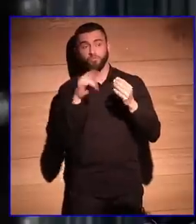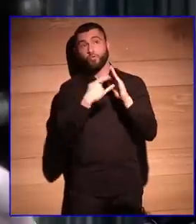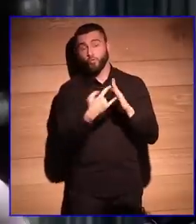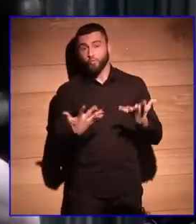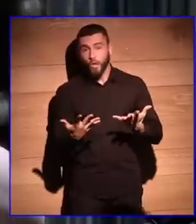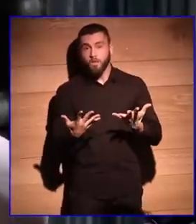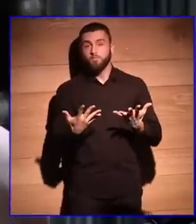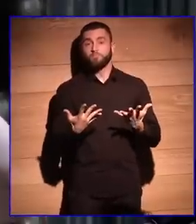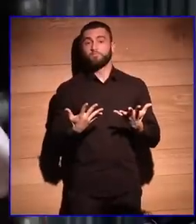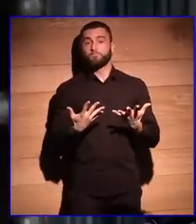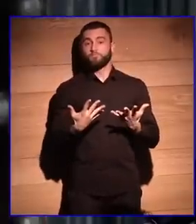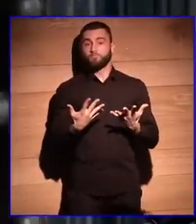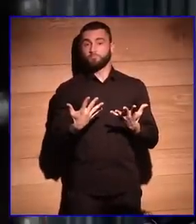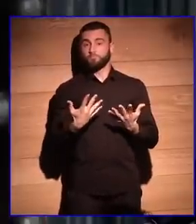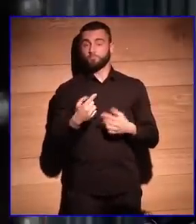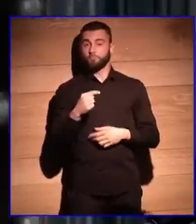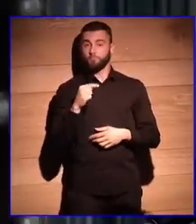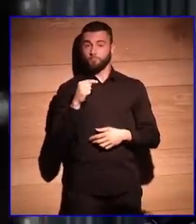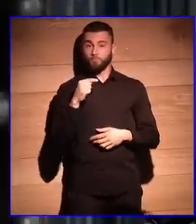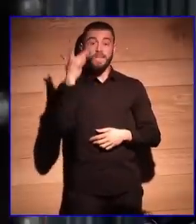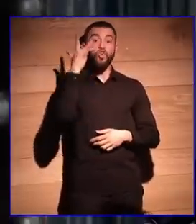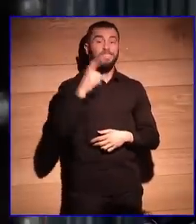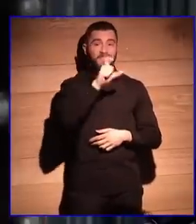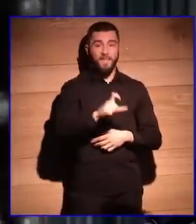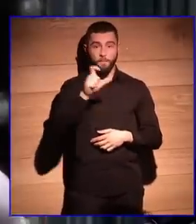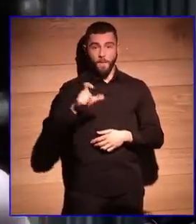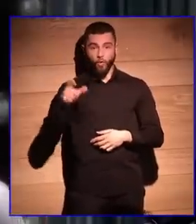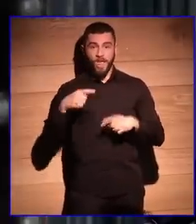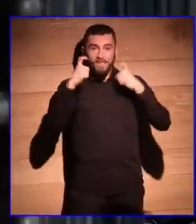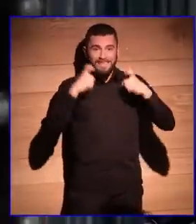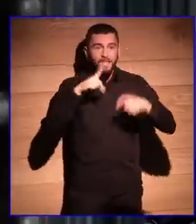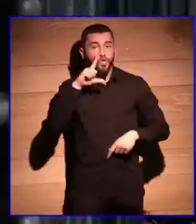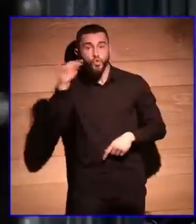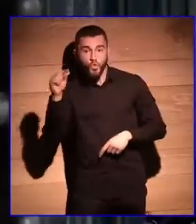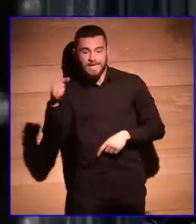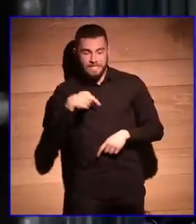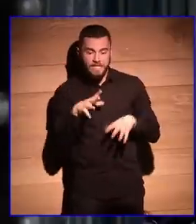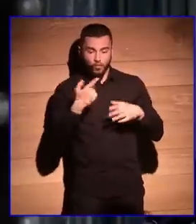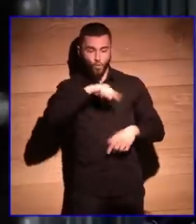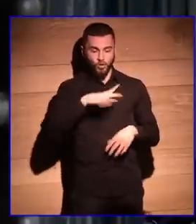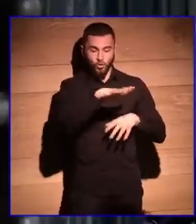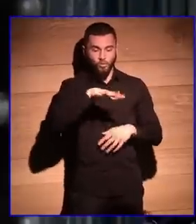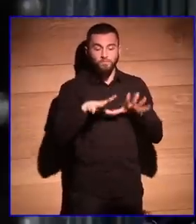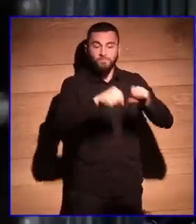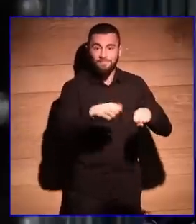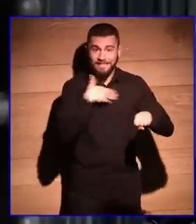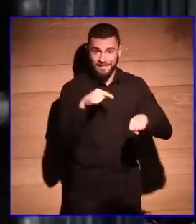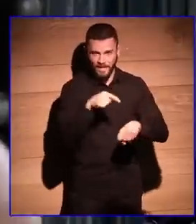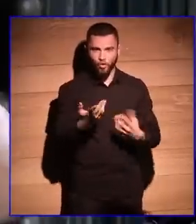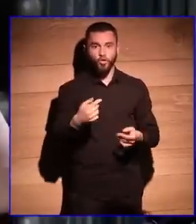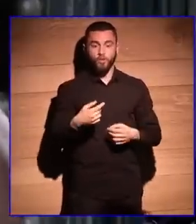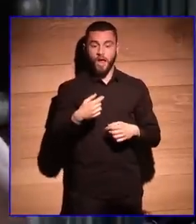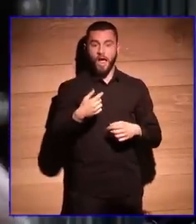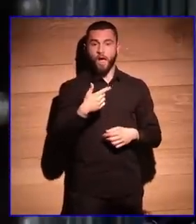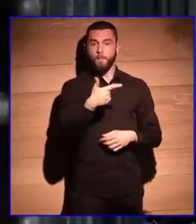vamos a armar a estos Inmaculados que están intentando huir y meterse en nuestro territorio y ocasionando un problema, los vamos a armar y